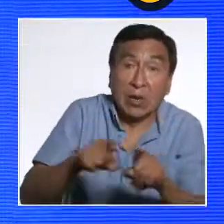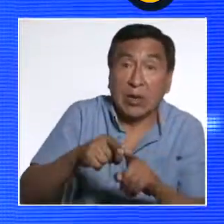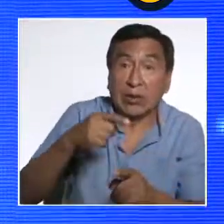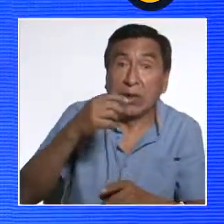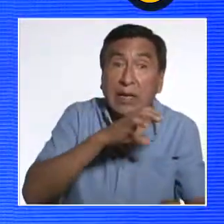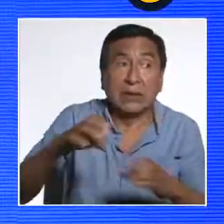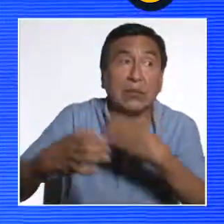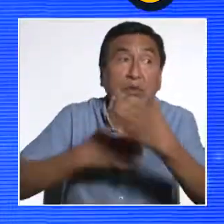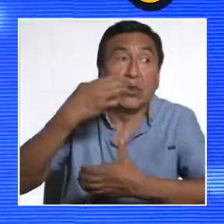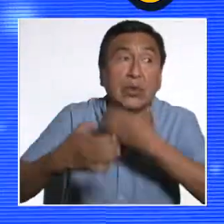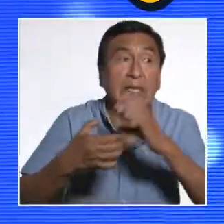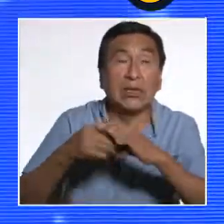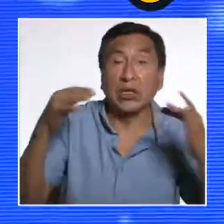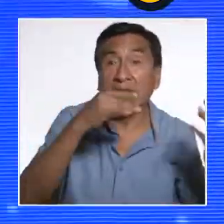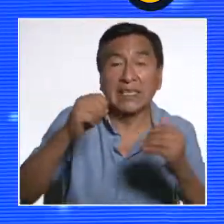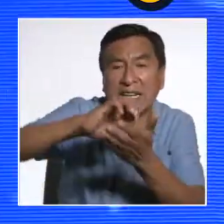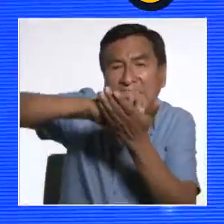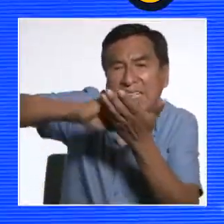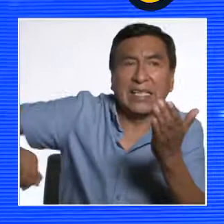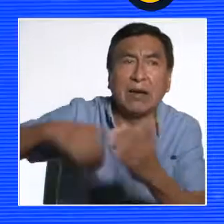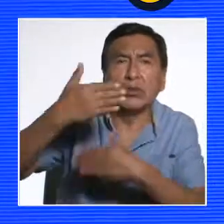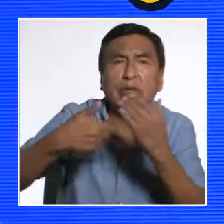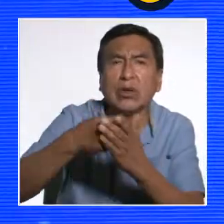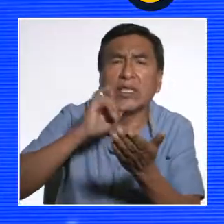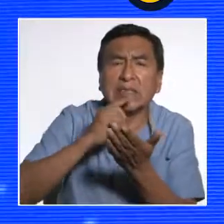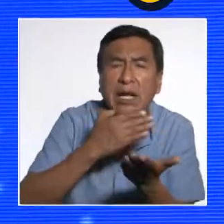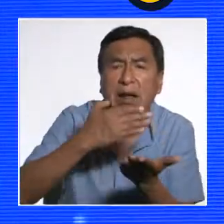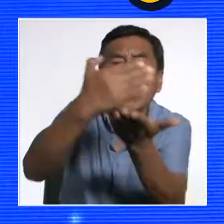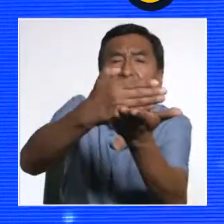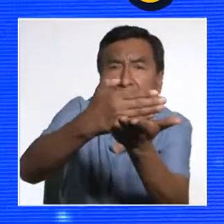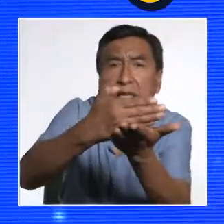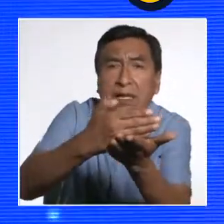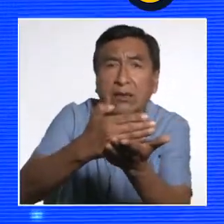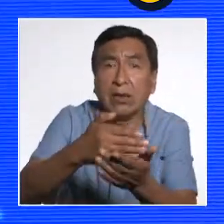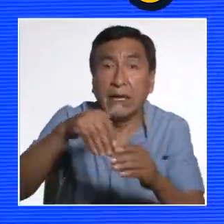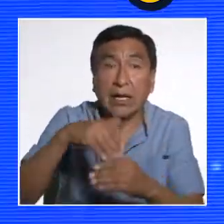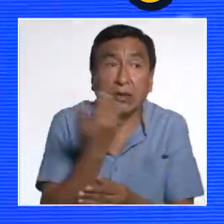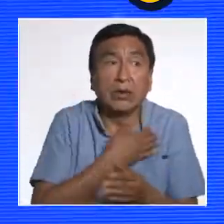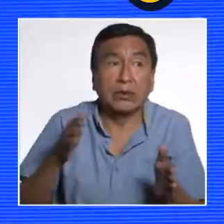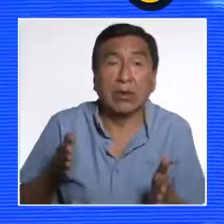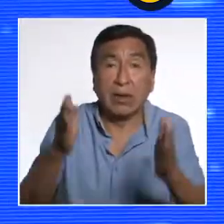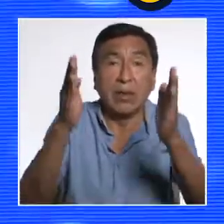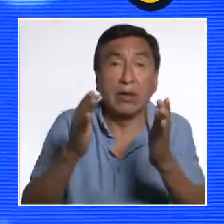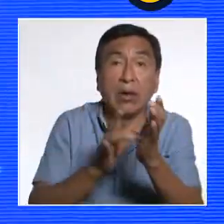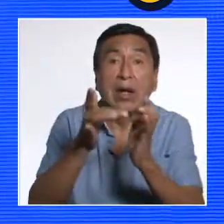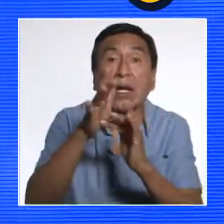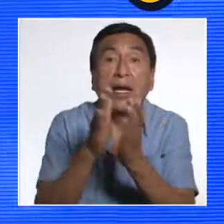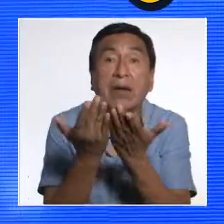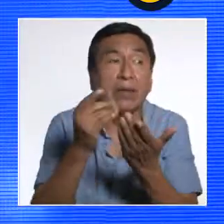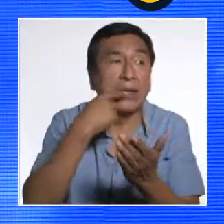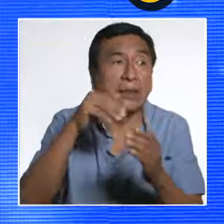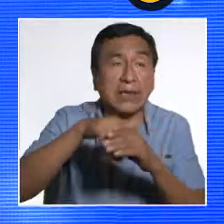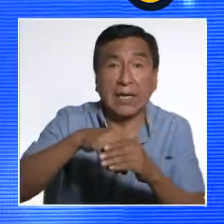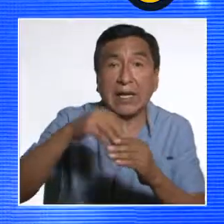guerra, quitamos el impedimento de nuestro camino. Y fíjese, la Biblia dice en el libro de